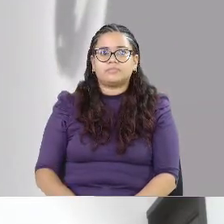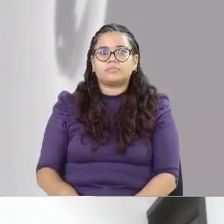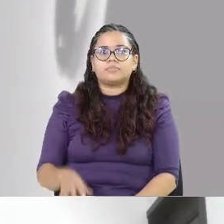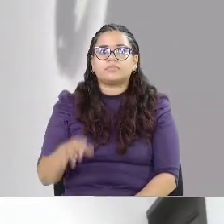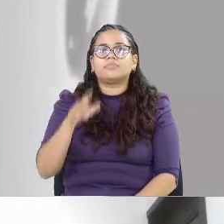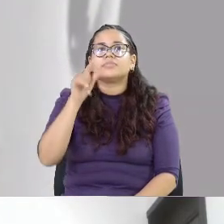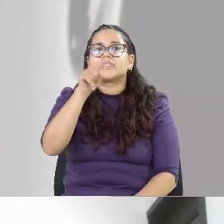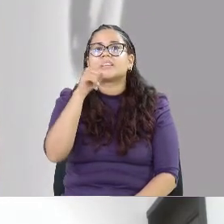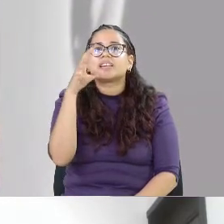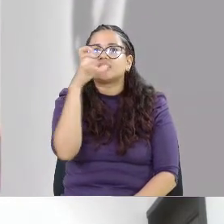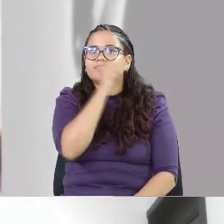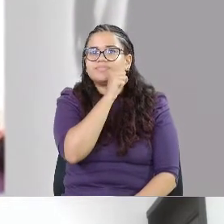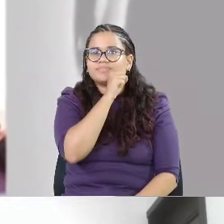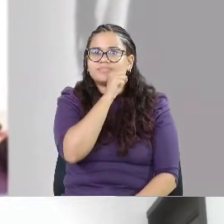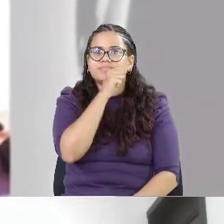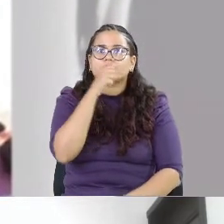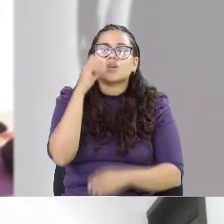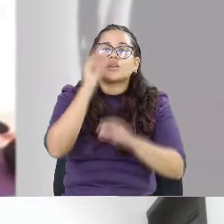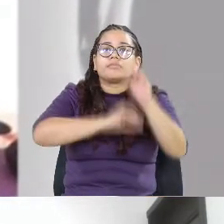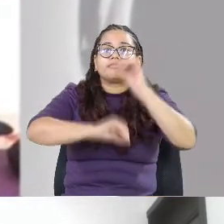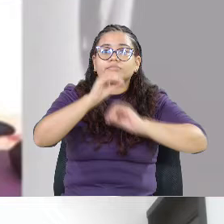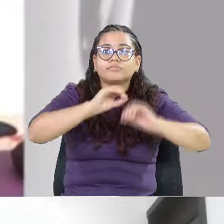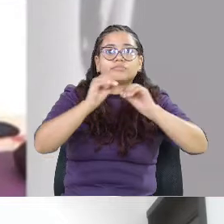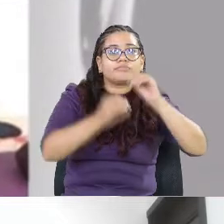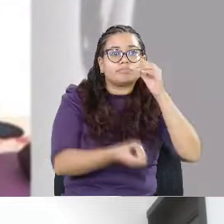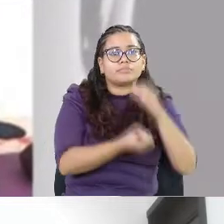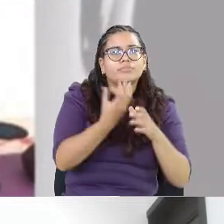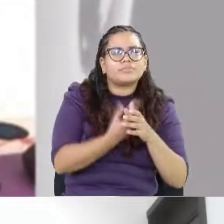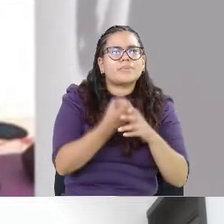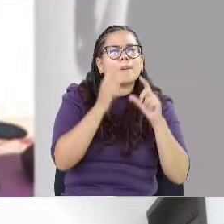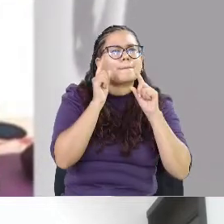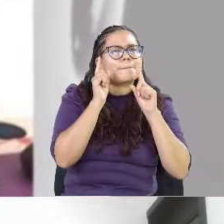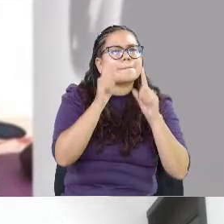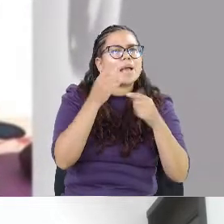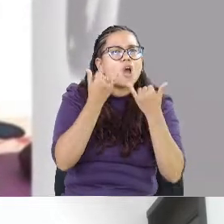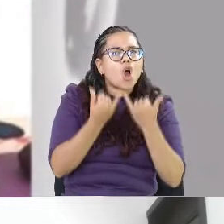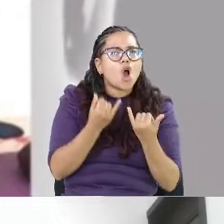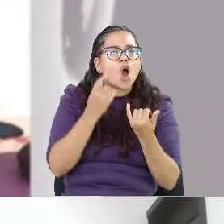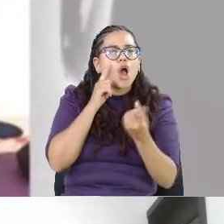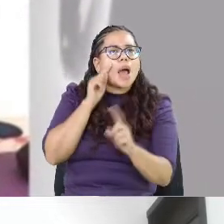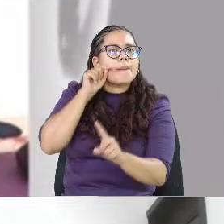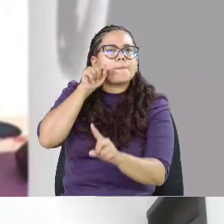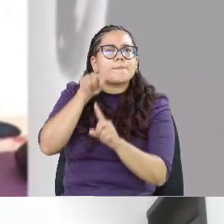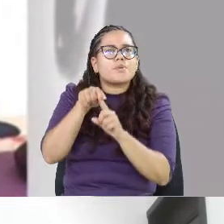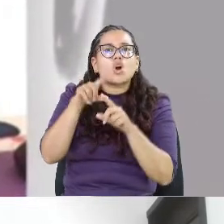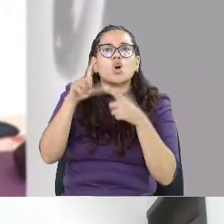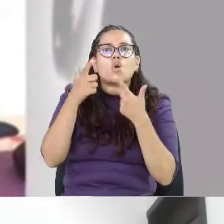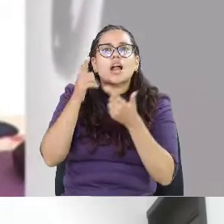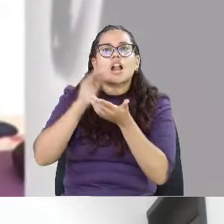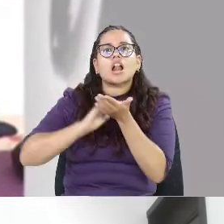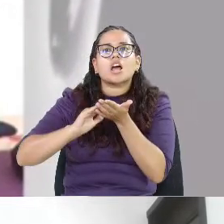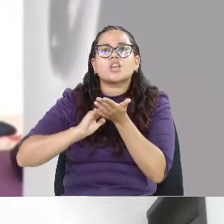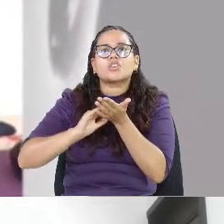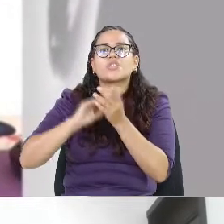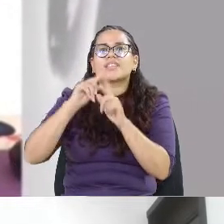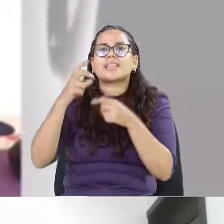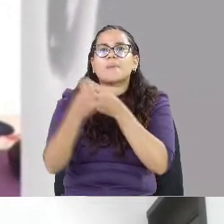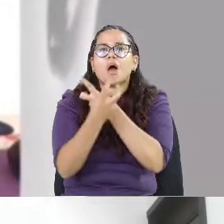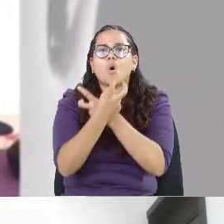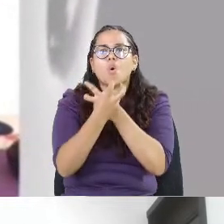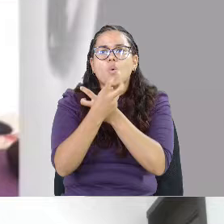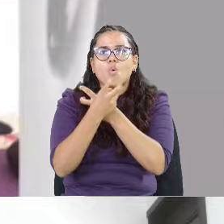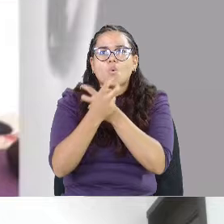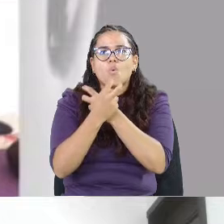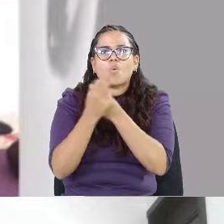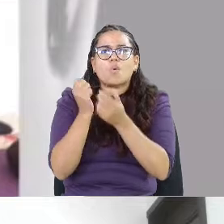ExoIdentify también hacemos desarrollo de productos, pero esta vez nos concentramos más en lo que son soluciones ortopédicas,